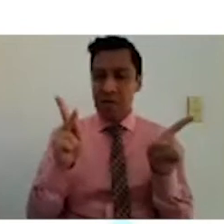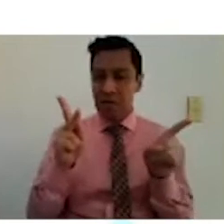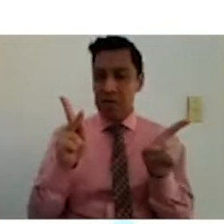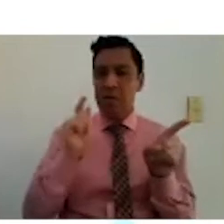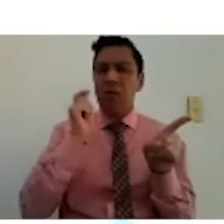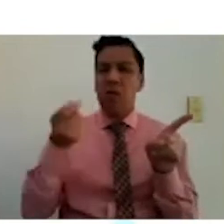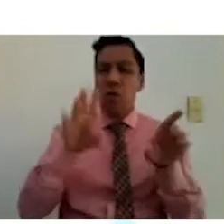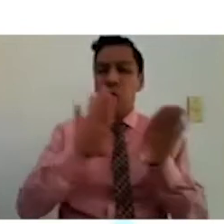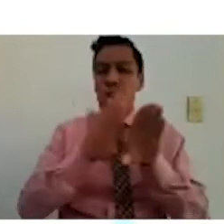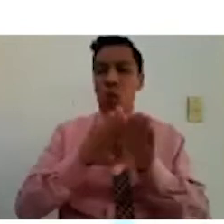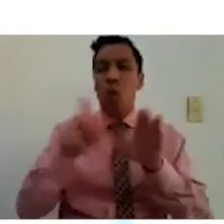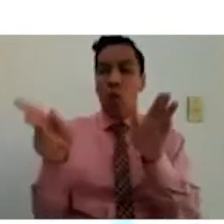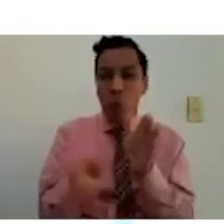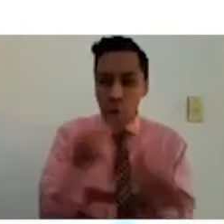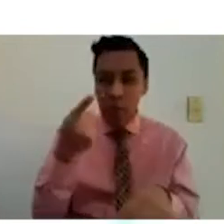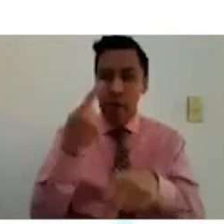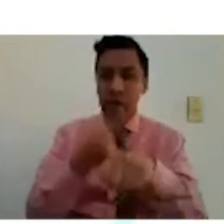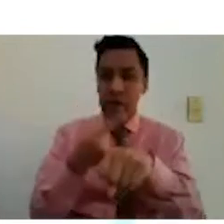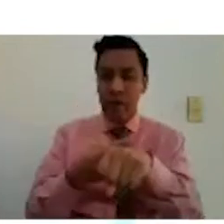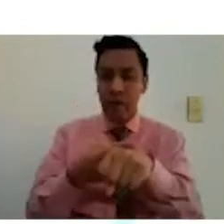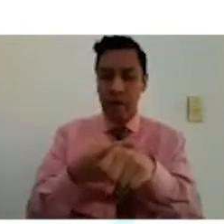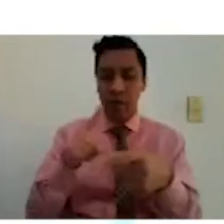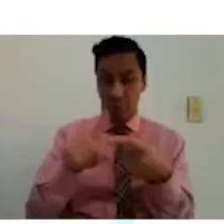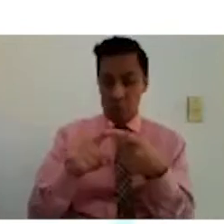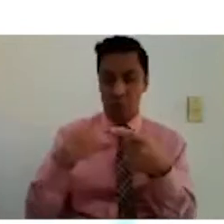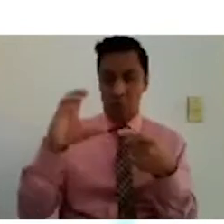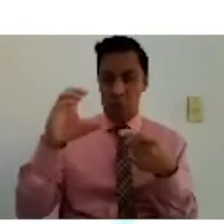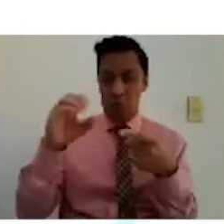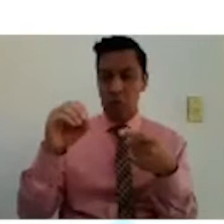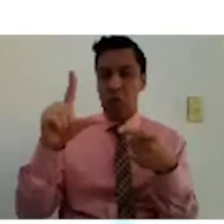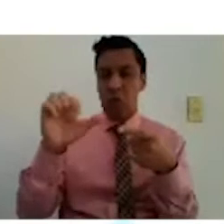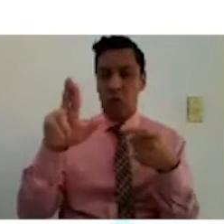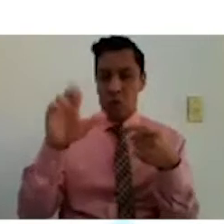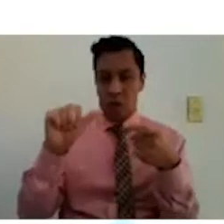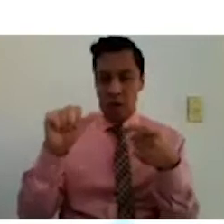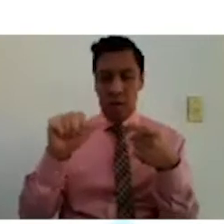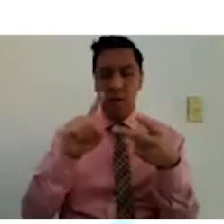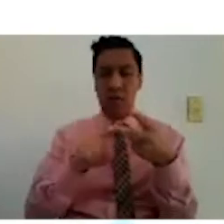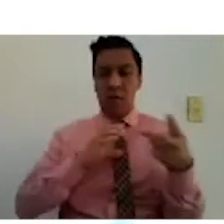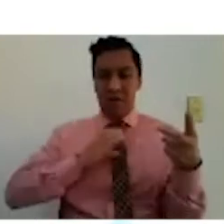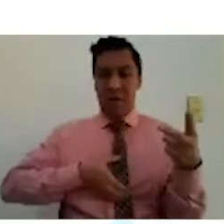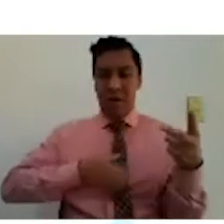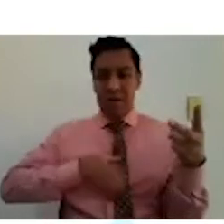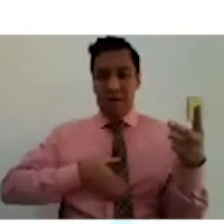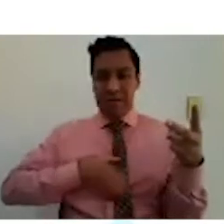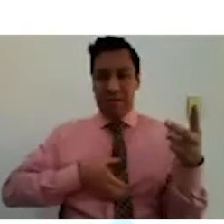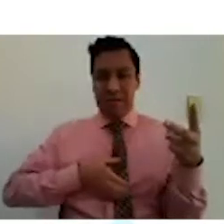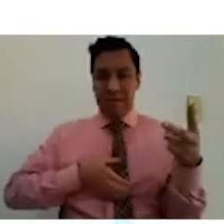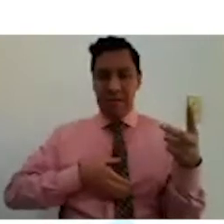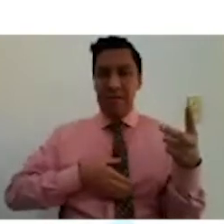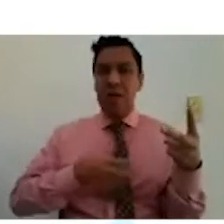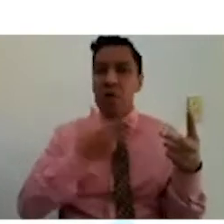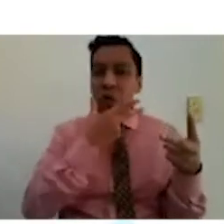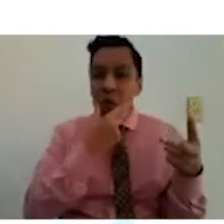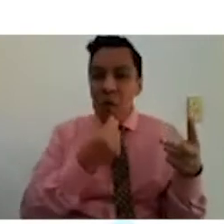de otra enfermedad de larga data y permanentemente, como lo es el cáncer, enfermedad que padece el protagonista, que es